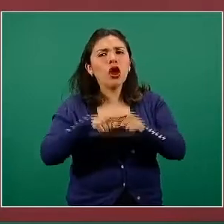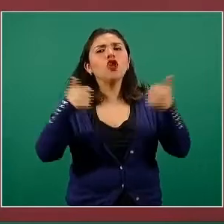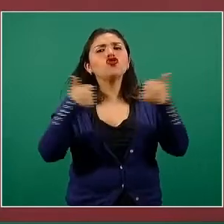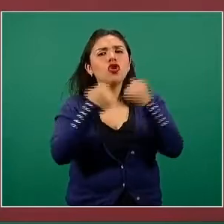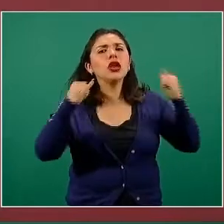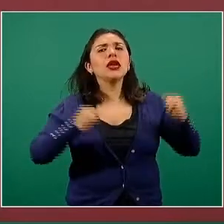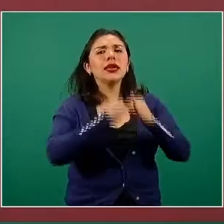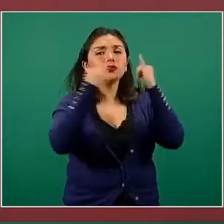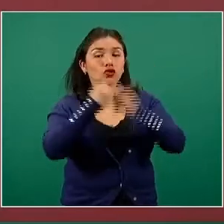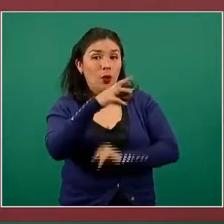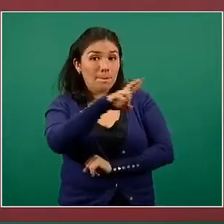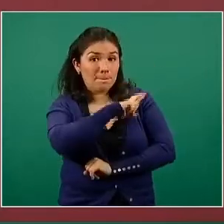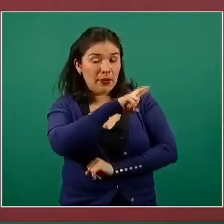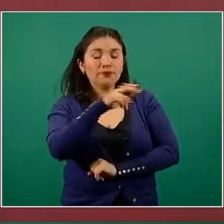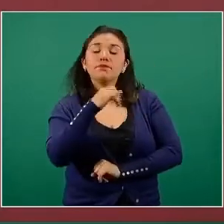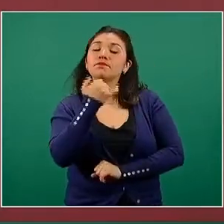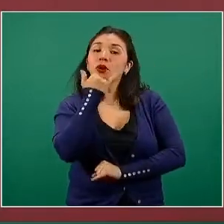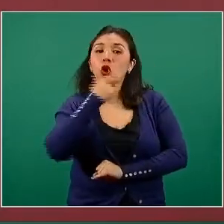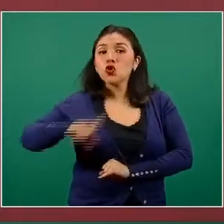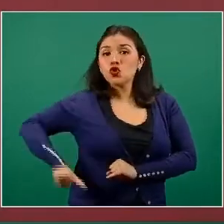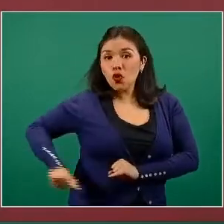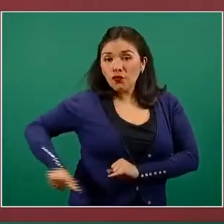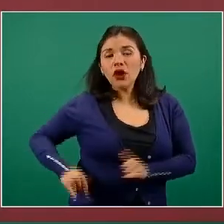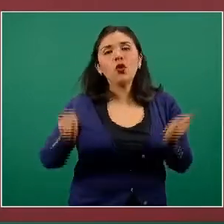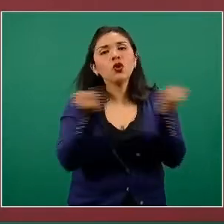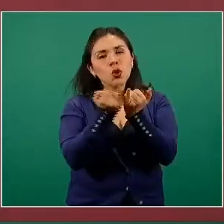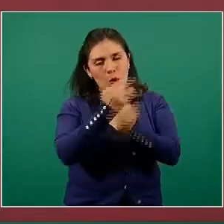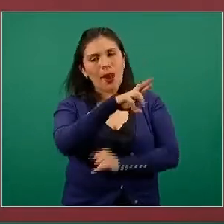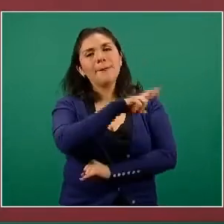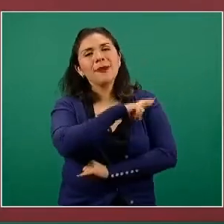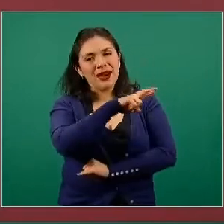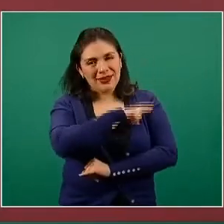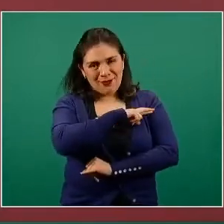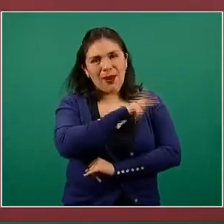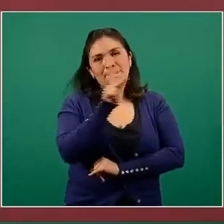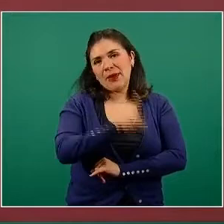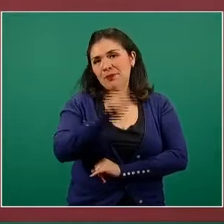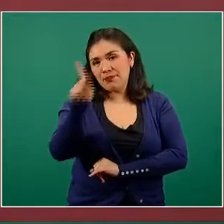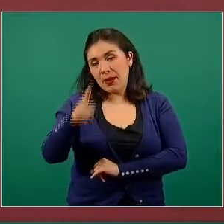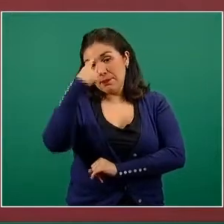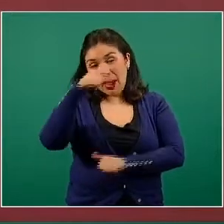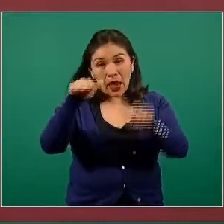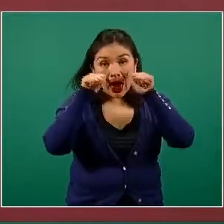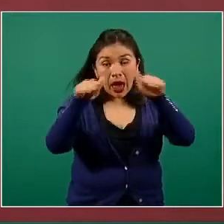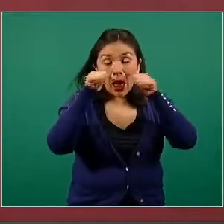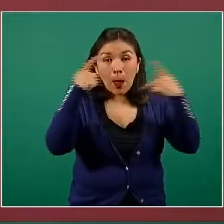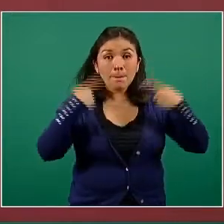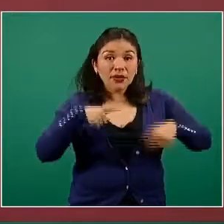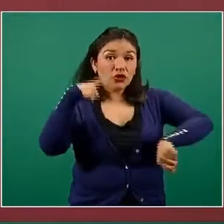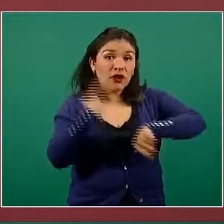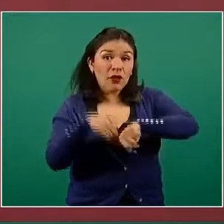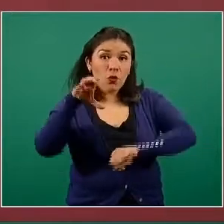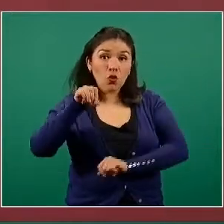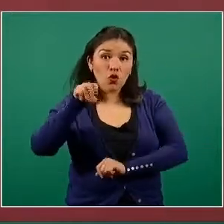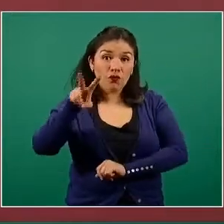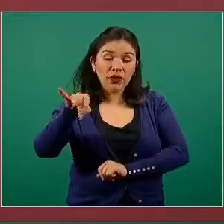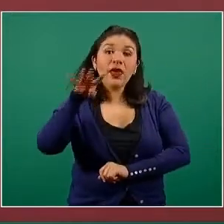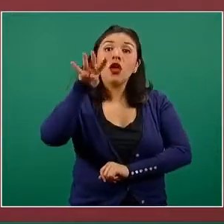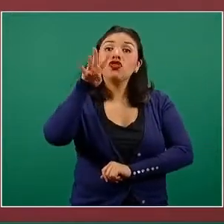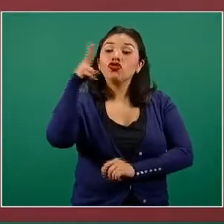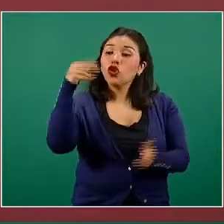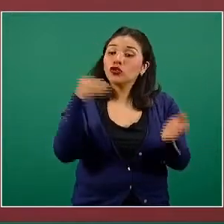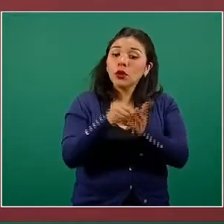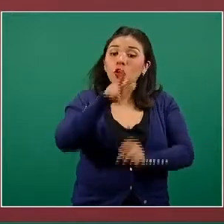instituciones públicas, así como en organizaciones privadas que atienden a pacientes COVID.